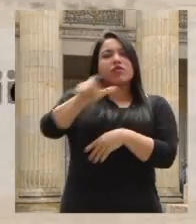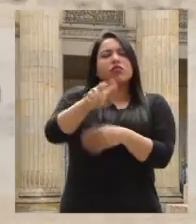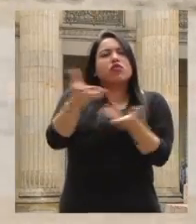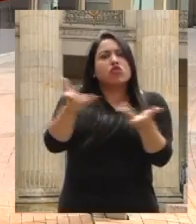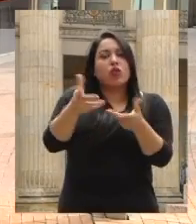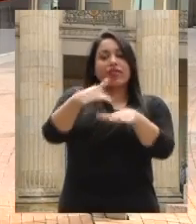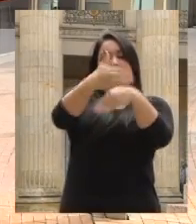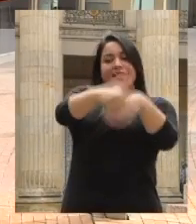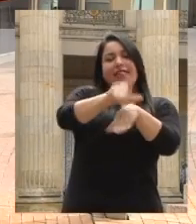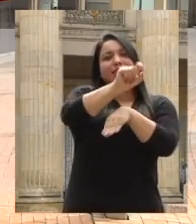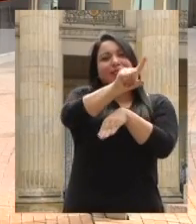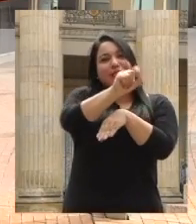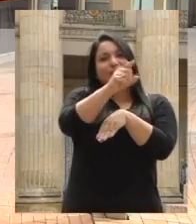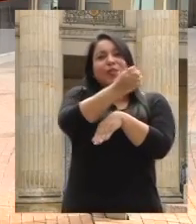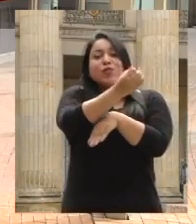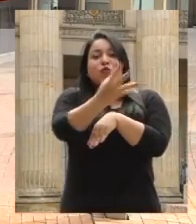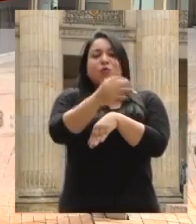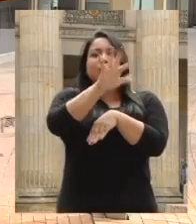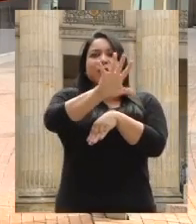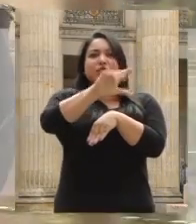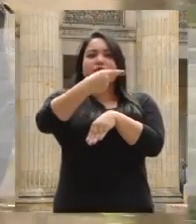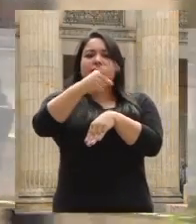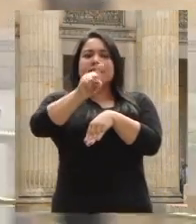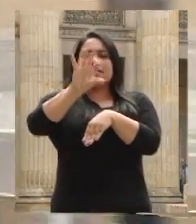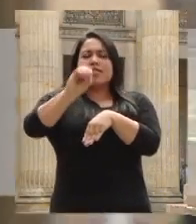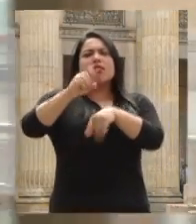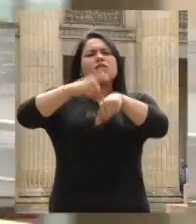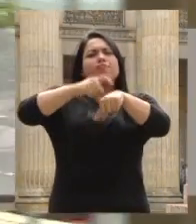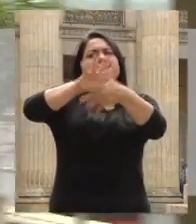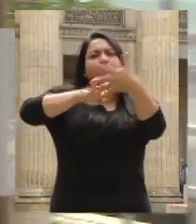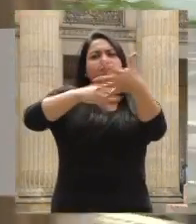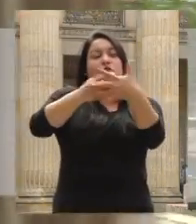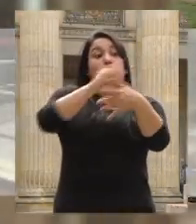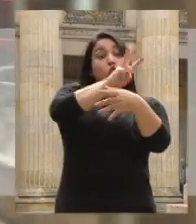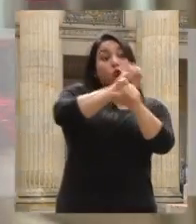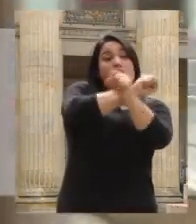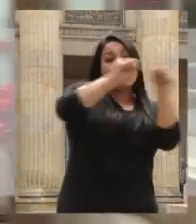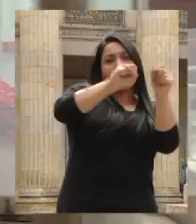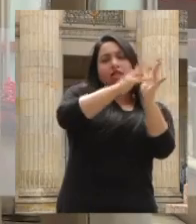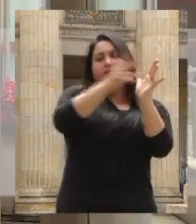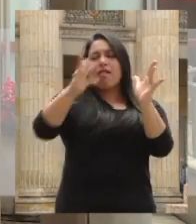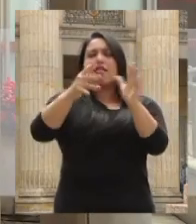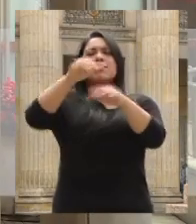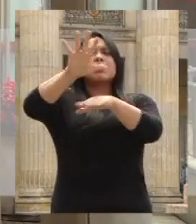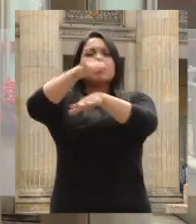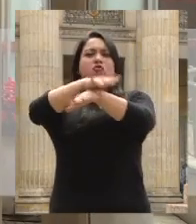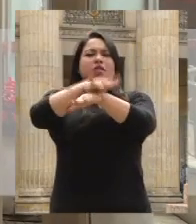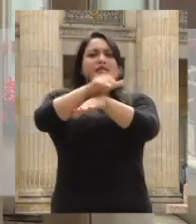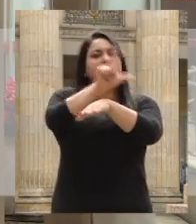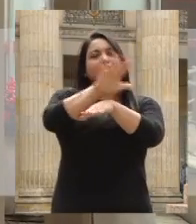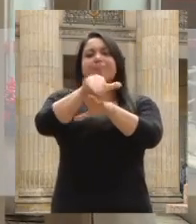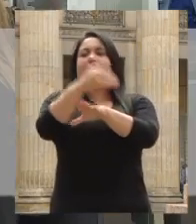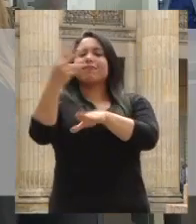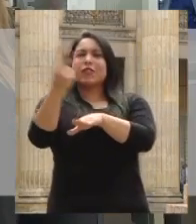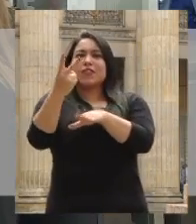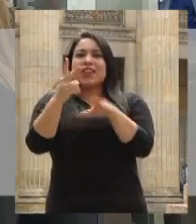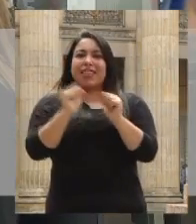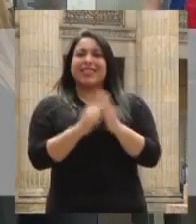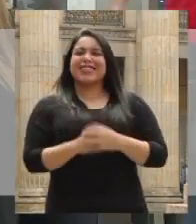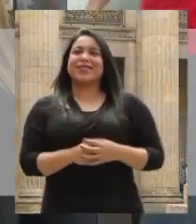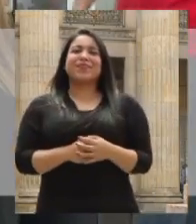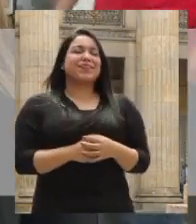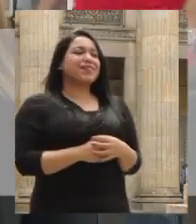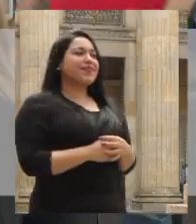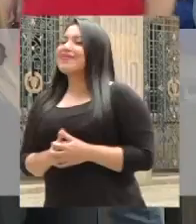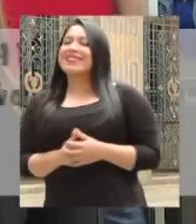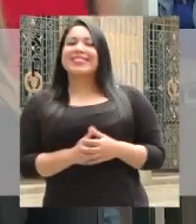en la unidad de atención al ciudadano ubicada en la calle 11 número 560 tercer nivel de 8 y 30 de la mañana a 5 de la tarde